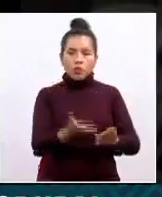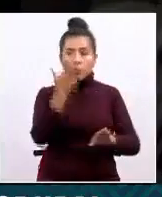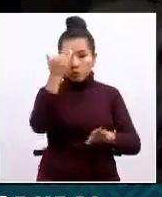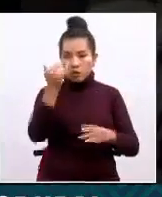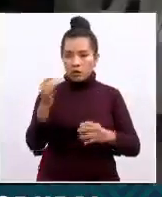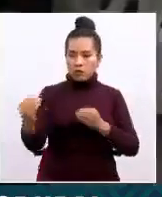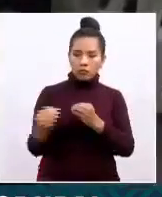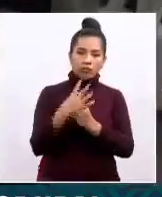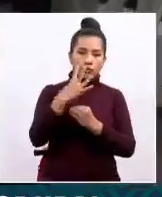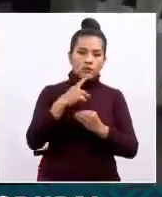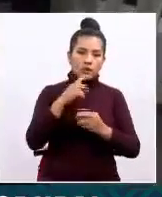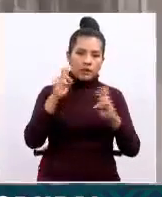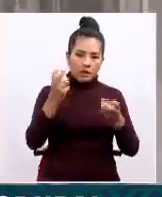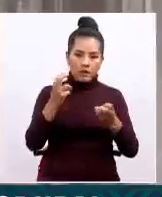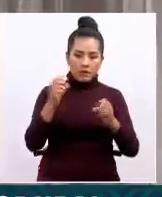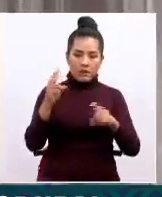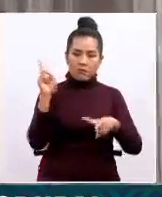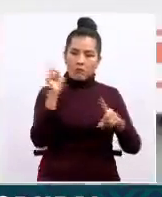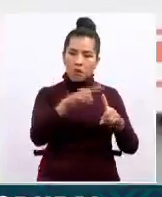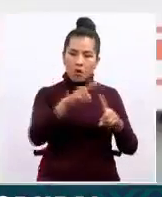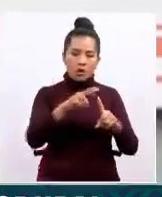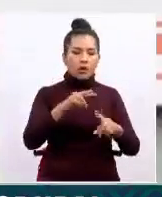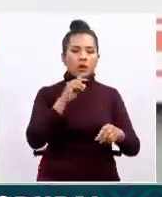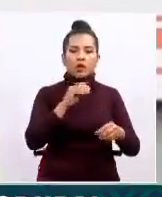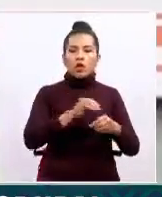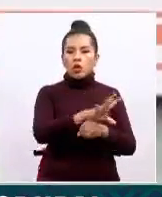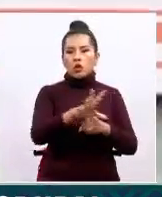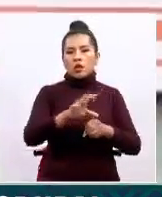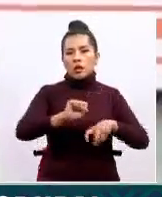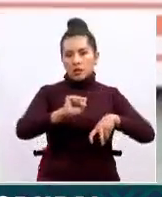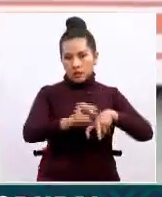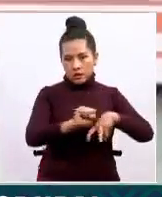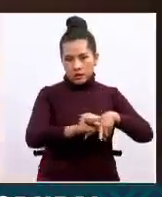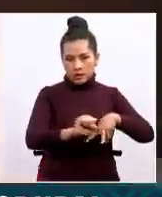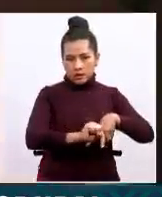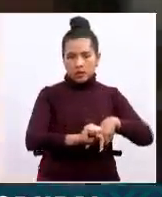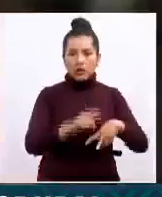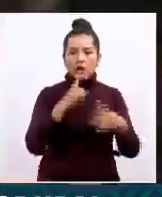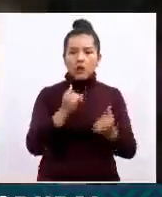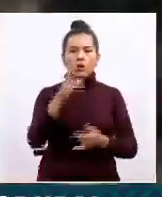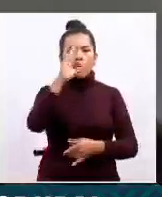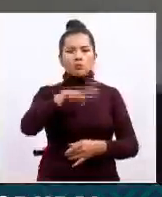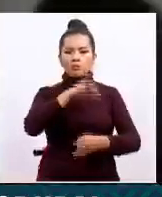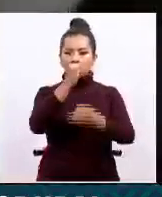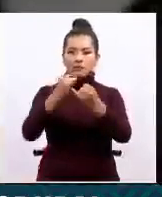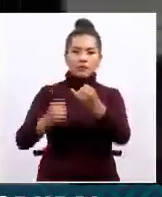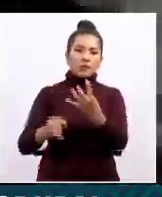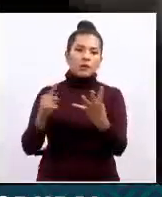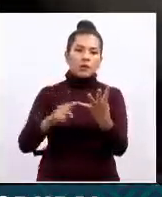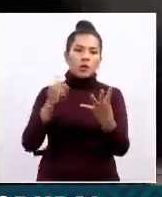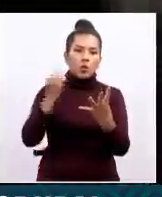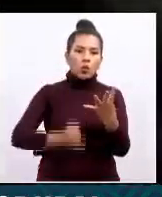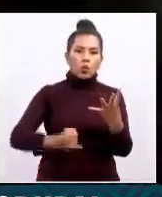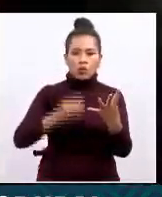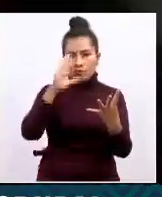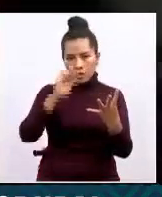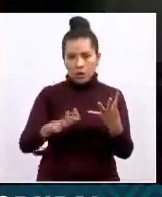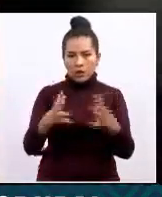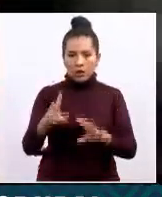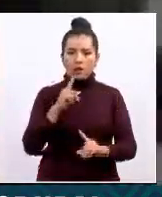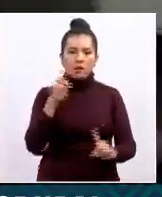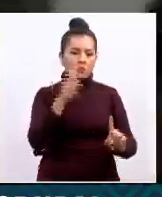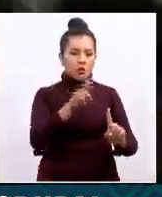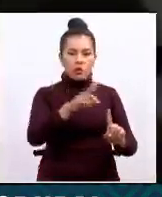contagiada durante el abuso. El joven es el menor de los hermanos Salazar Telles, implicados en la agresión sexual sufrida por el